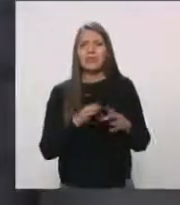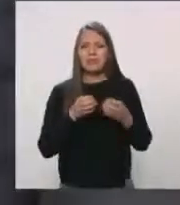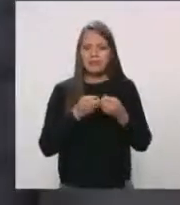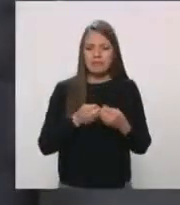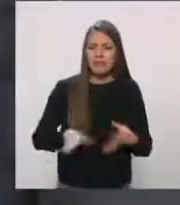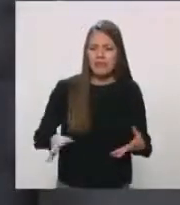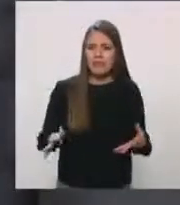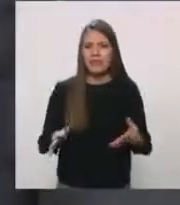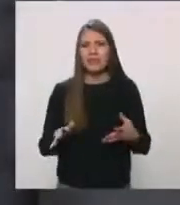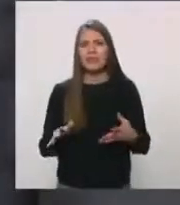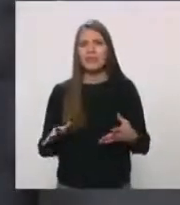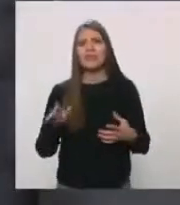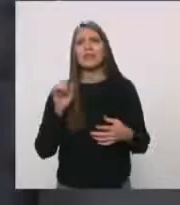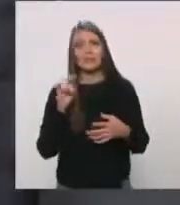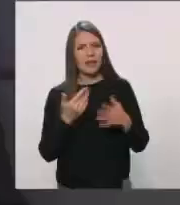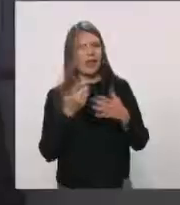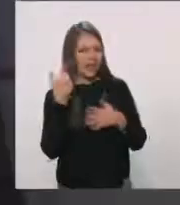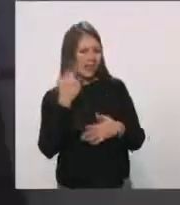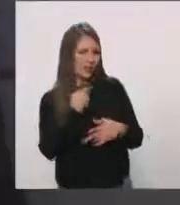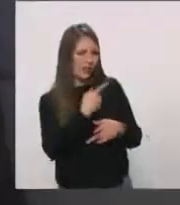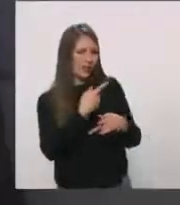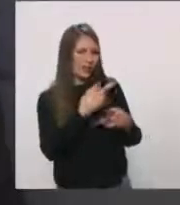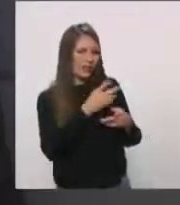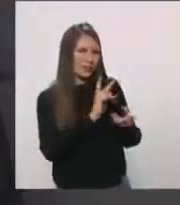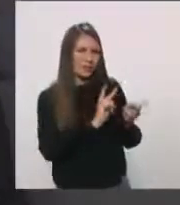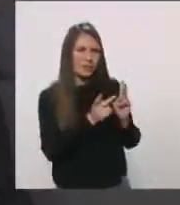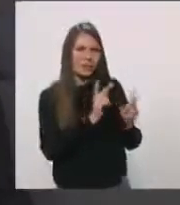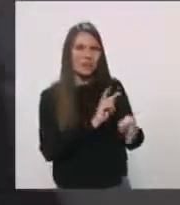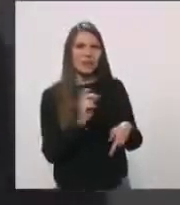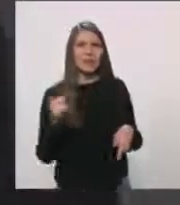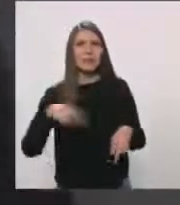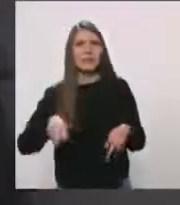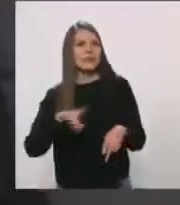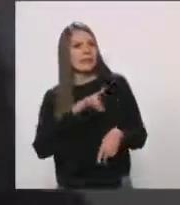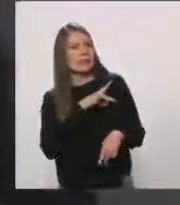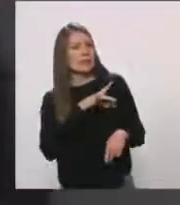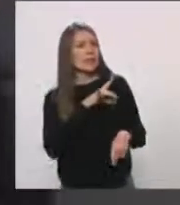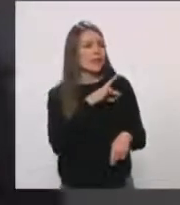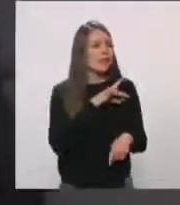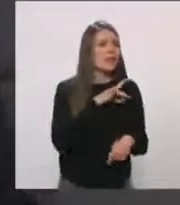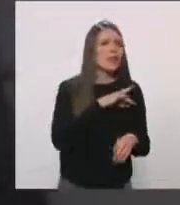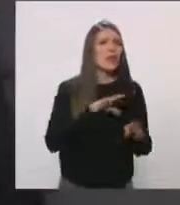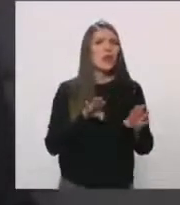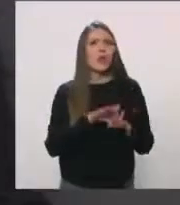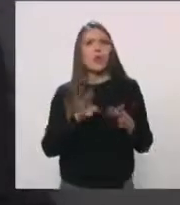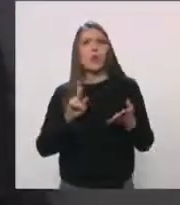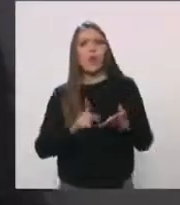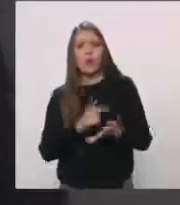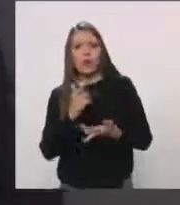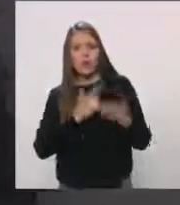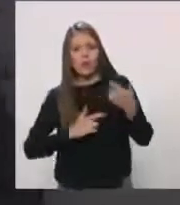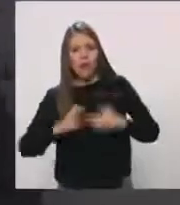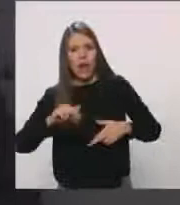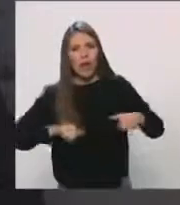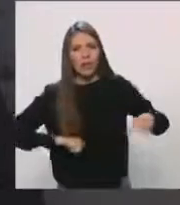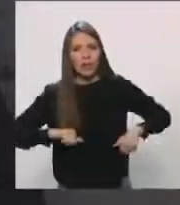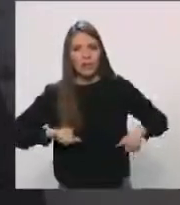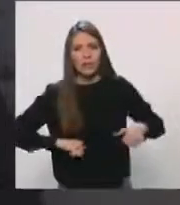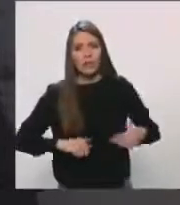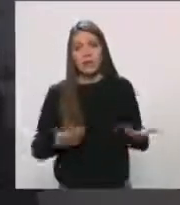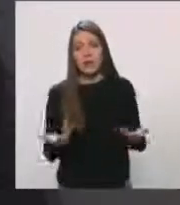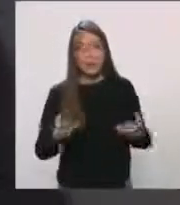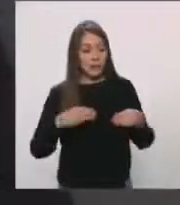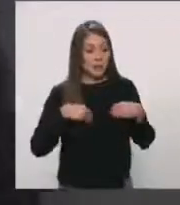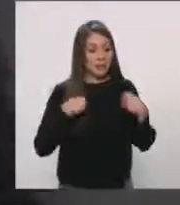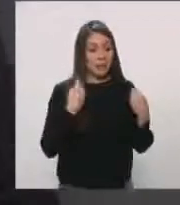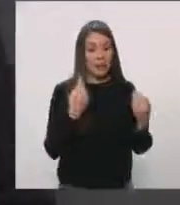Platicábamos un poquito antes de entrar a la entrevista que tenemos como este miedo, ¿no? De volver a nuestras actividades cotidianas. Tenemos que entender que la vida ya no será